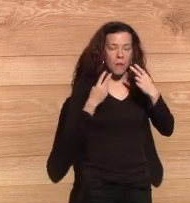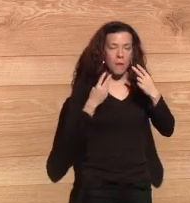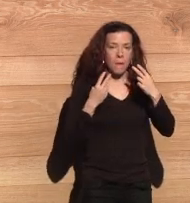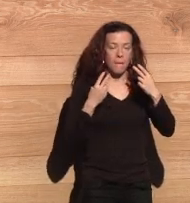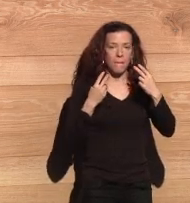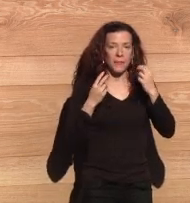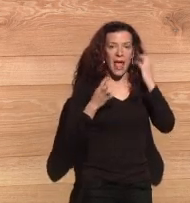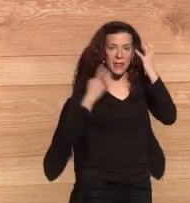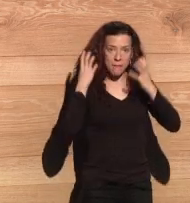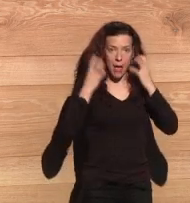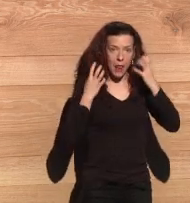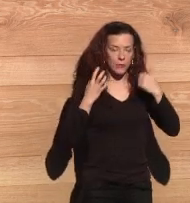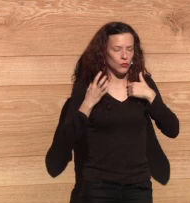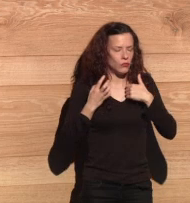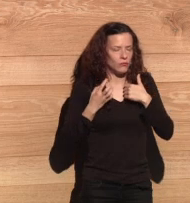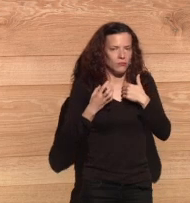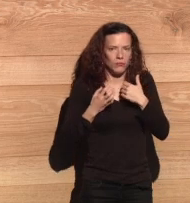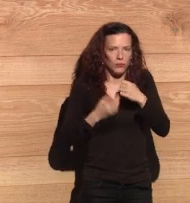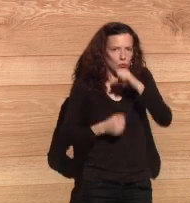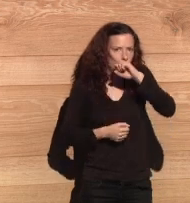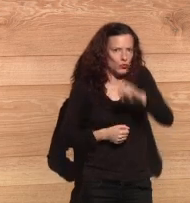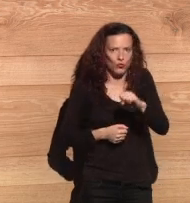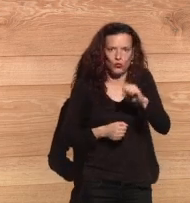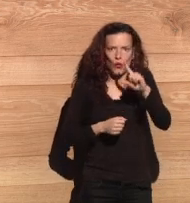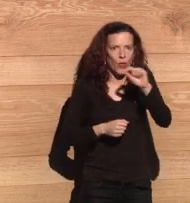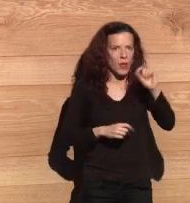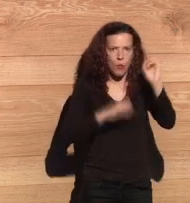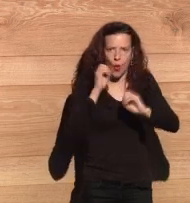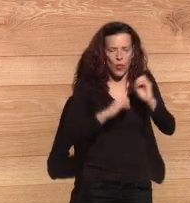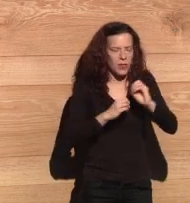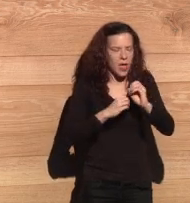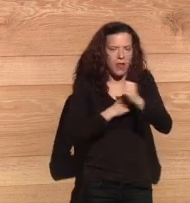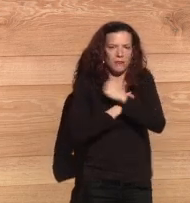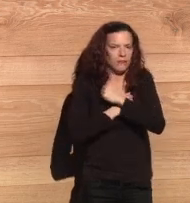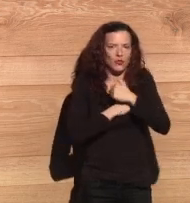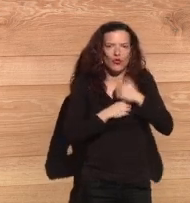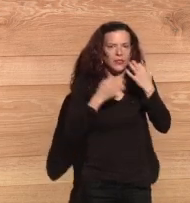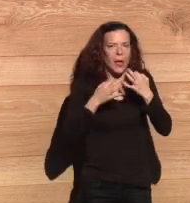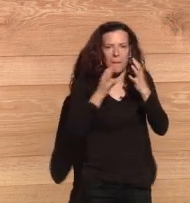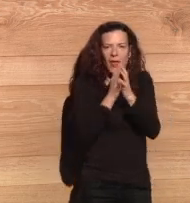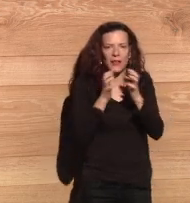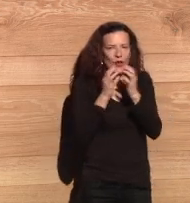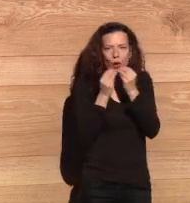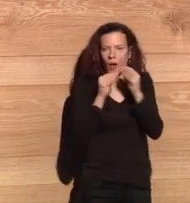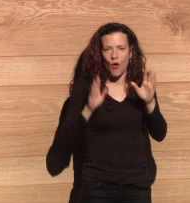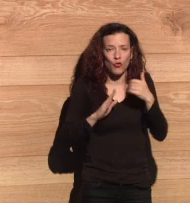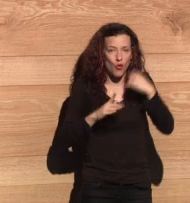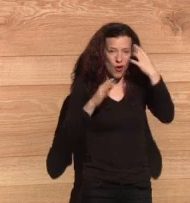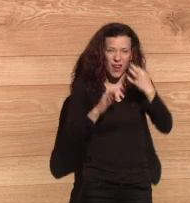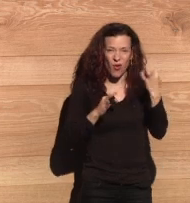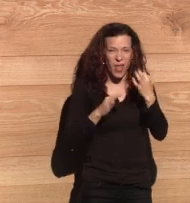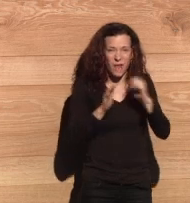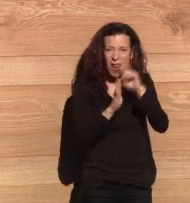soy amante de los animales al 100%, o sea, le deseo lo mejor siempre, creo que debería haber leyes de